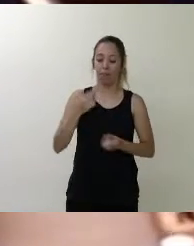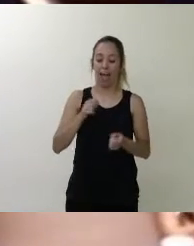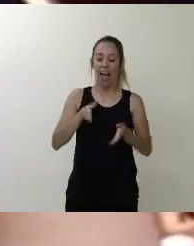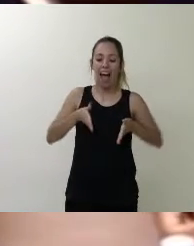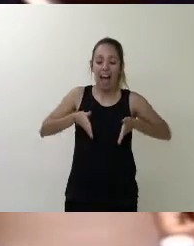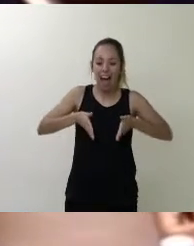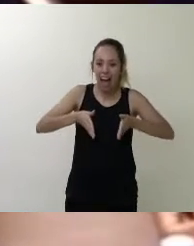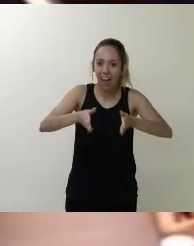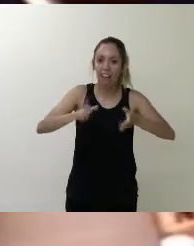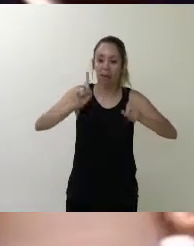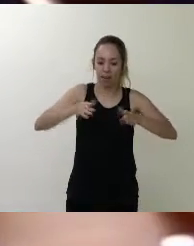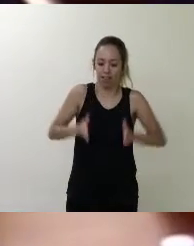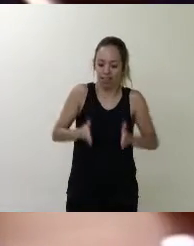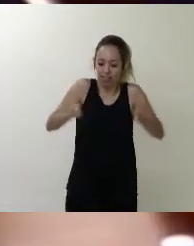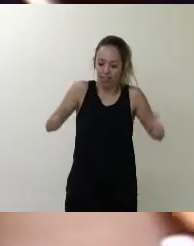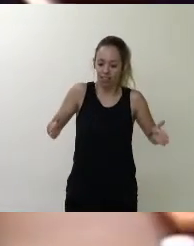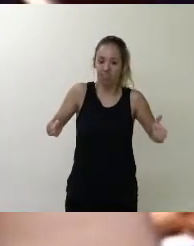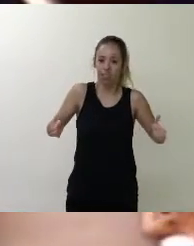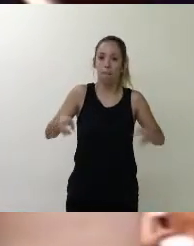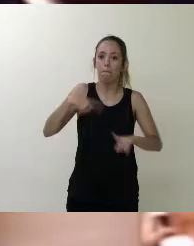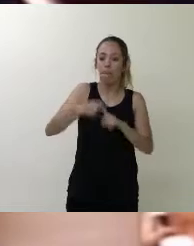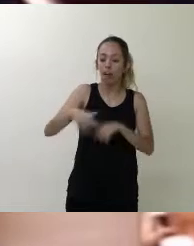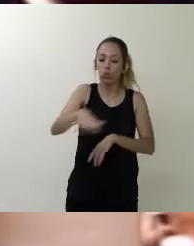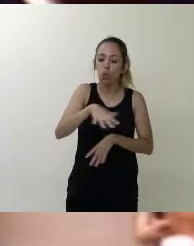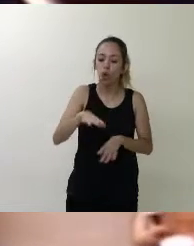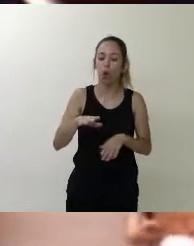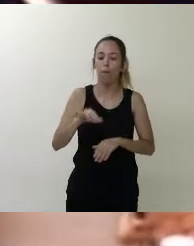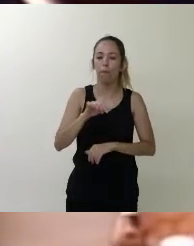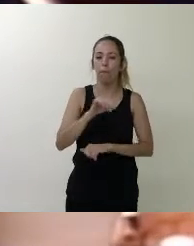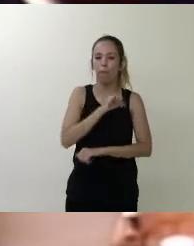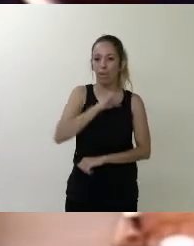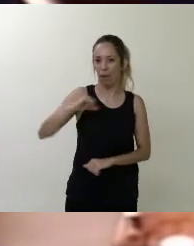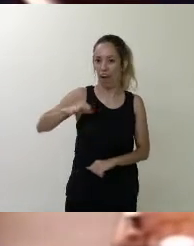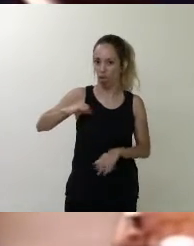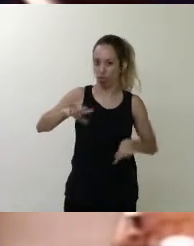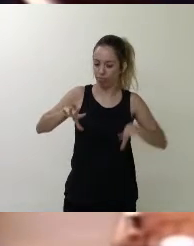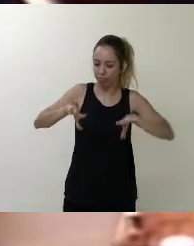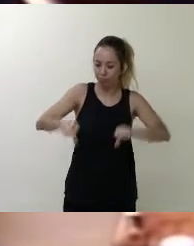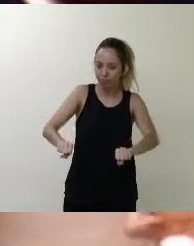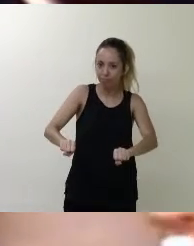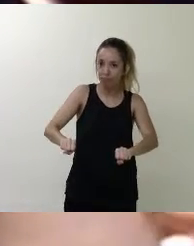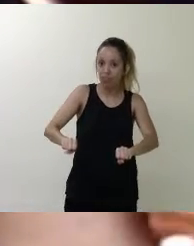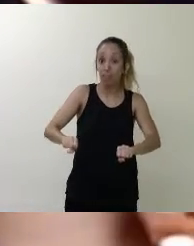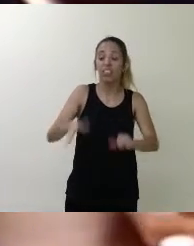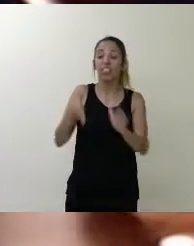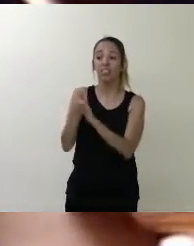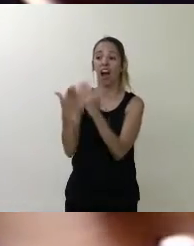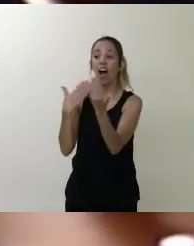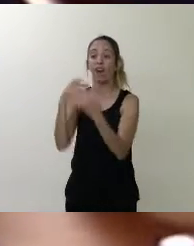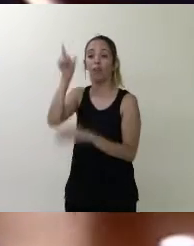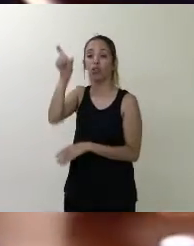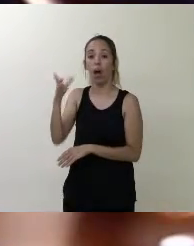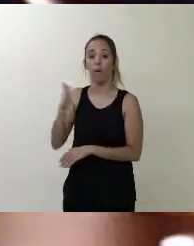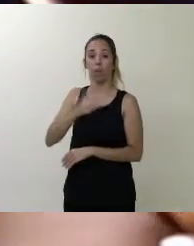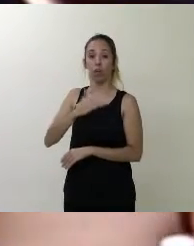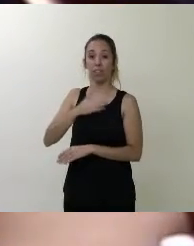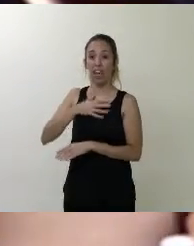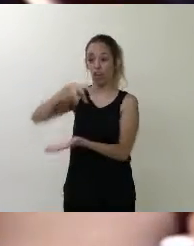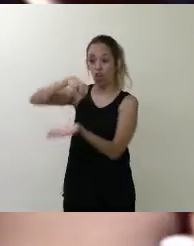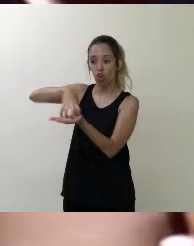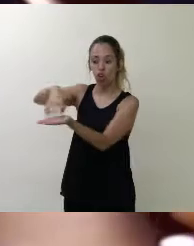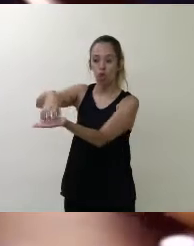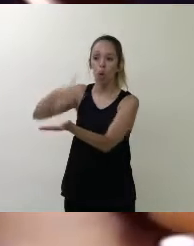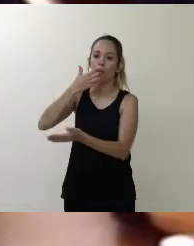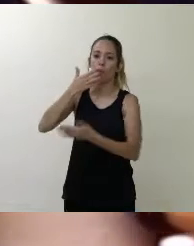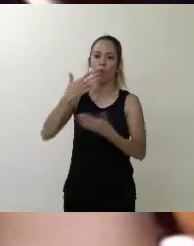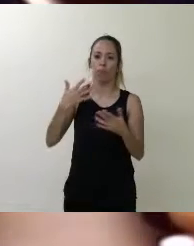ocupar un suelo privado. Para ocupar ese suelo privado puede ser bien vía cesión de los propietarios, en este caso lo que se ocupa son como unos patios